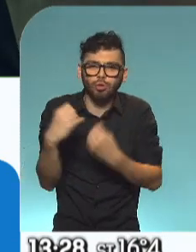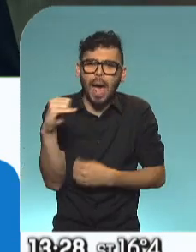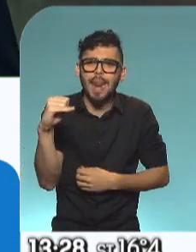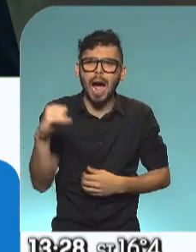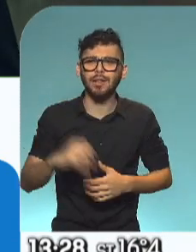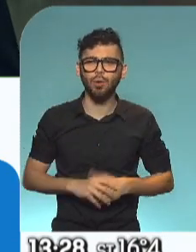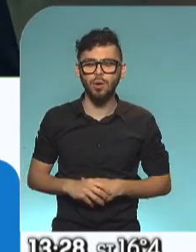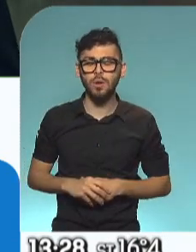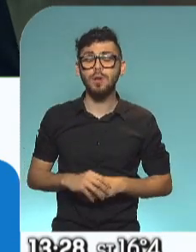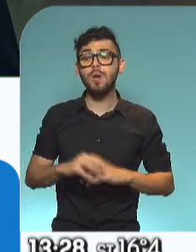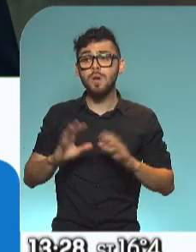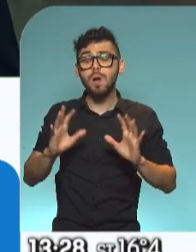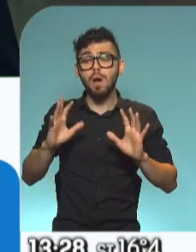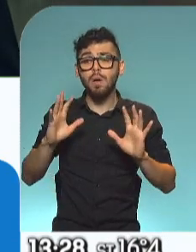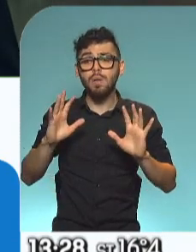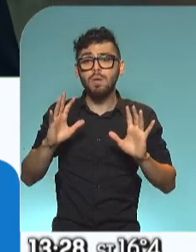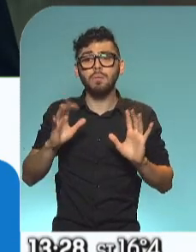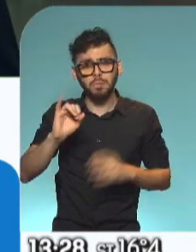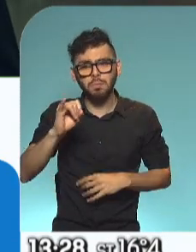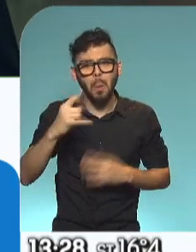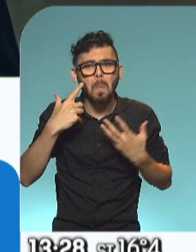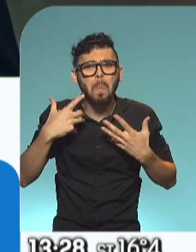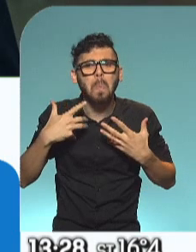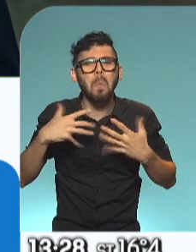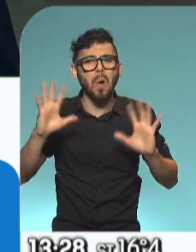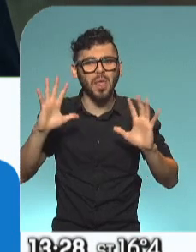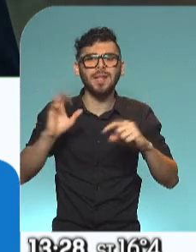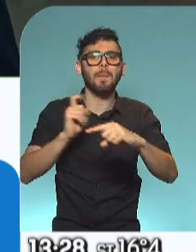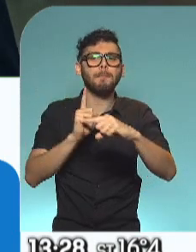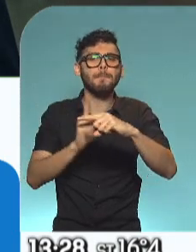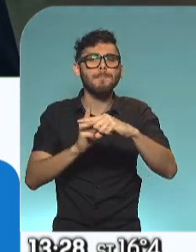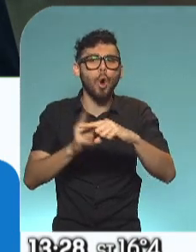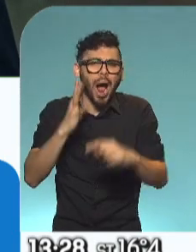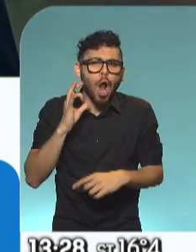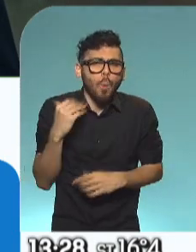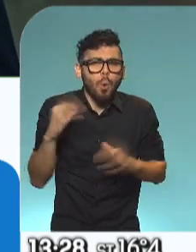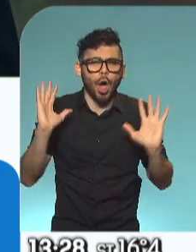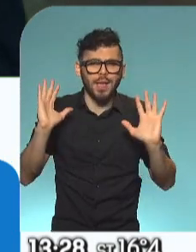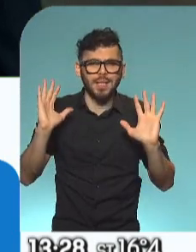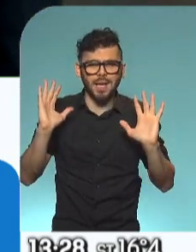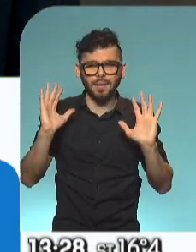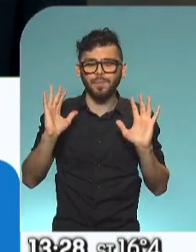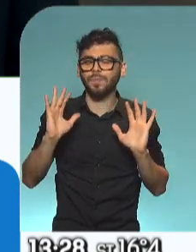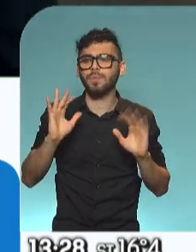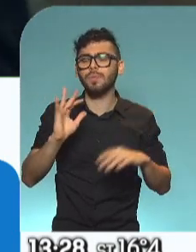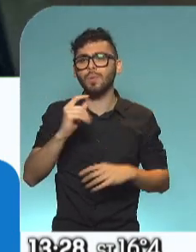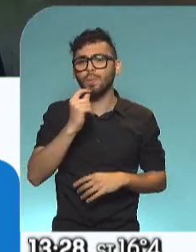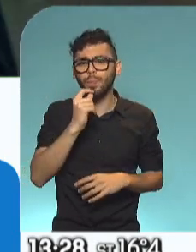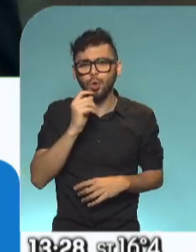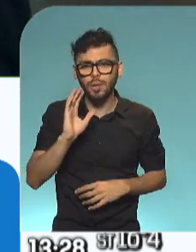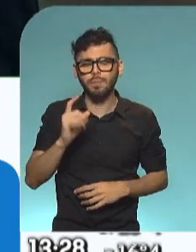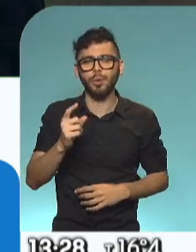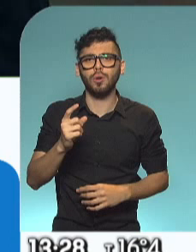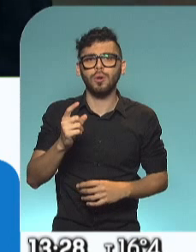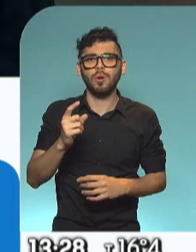Bueno, sí, puede haber, ciertamente, puede haber. También, o sea, podemos empezar con simplemente el hecho